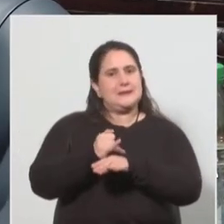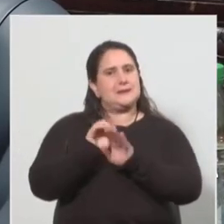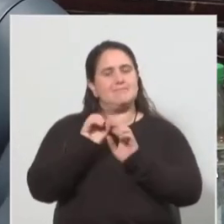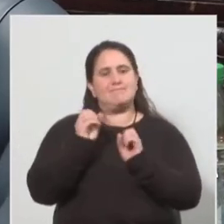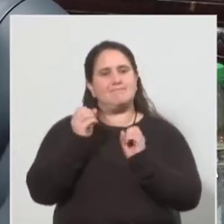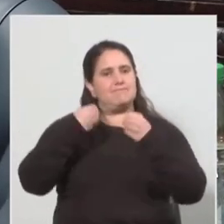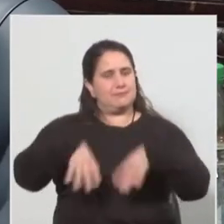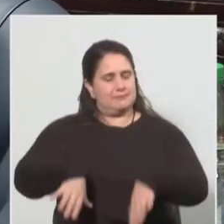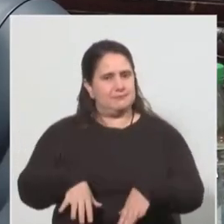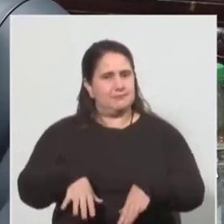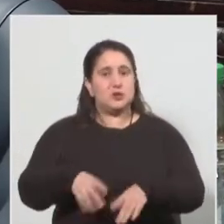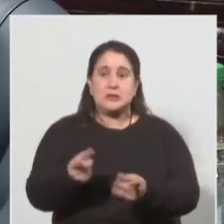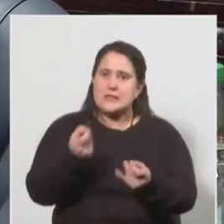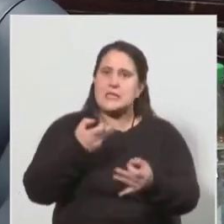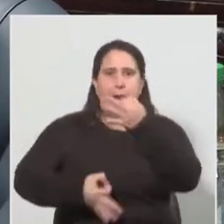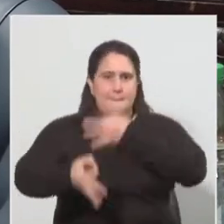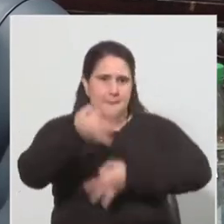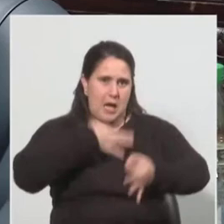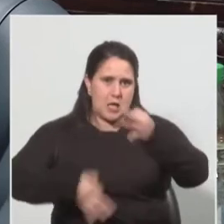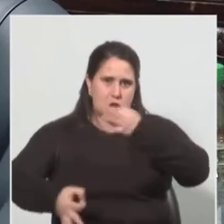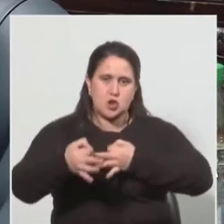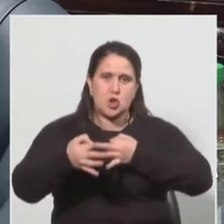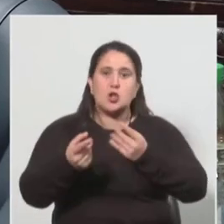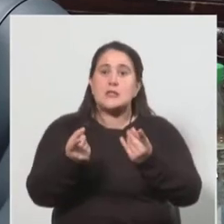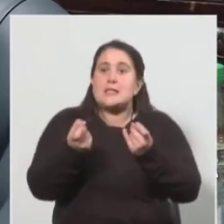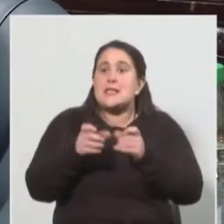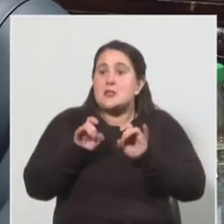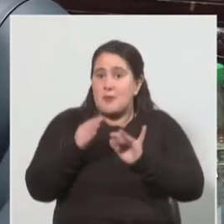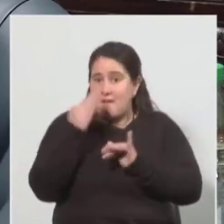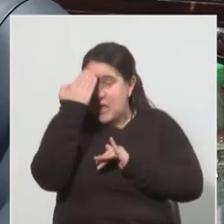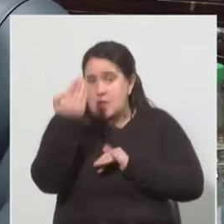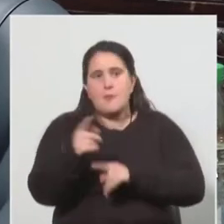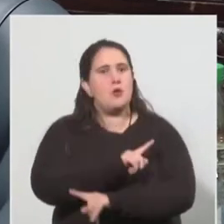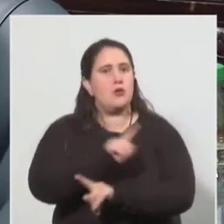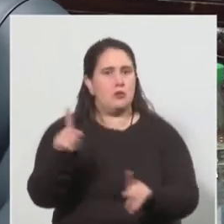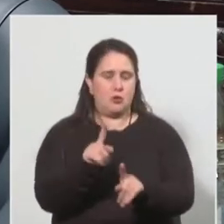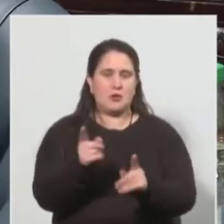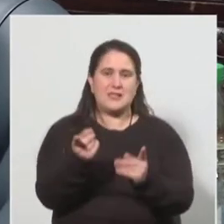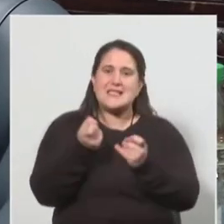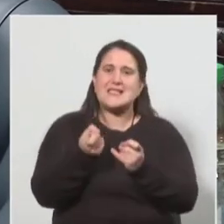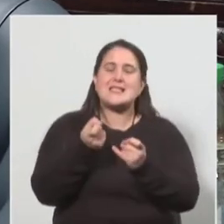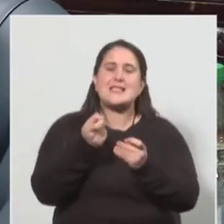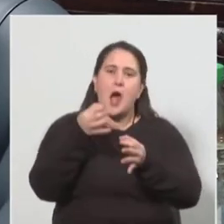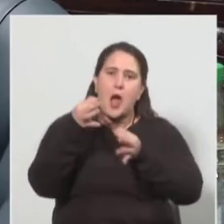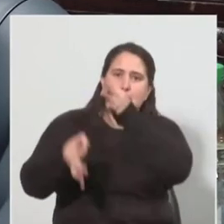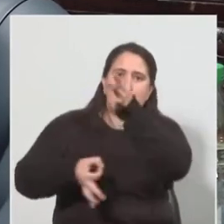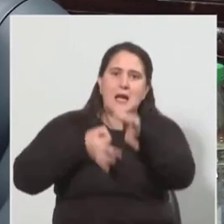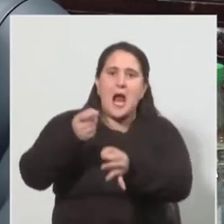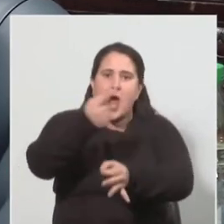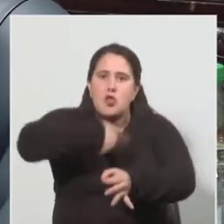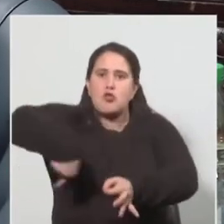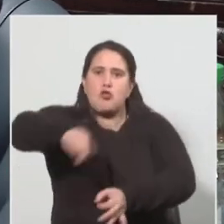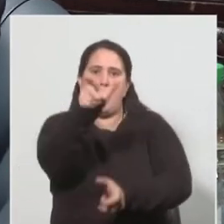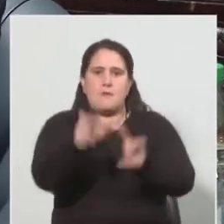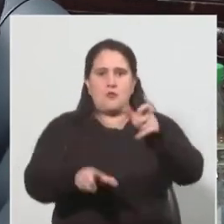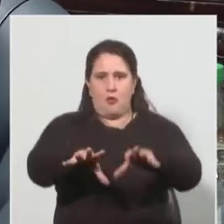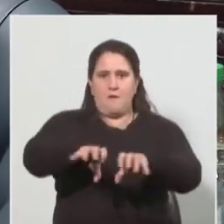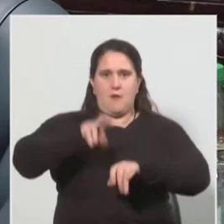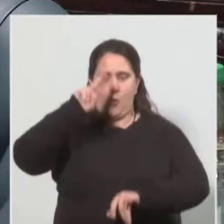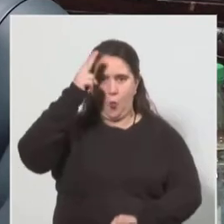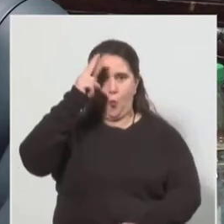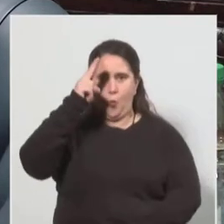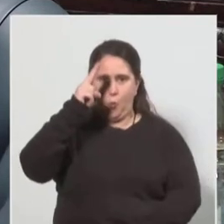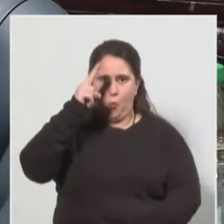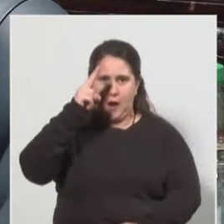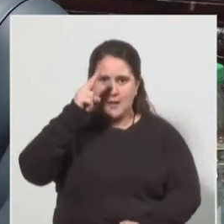de esas explicaciones no es una necesidad del Frente Amplio, es una necesidad de la ciudadanía uruguaya toda,